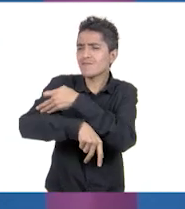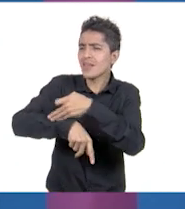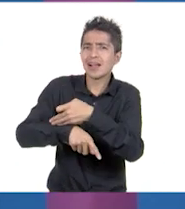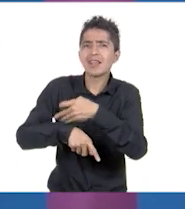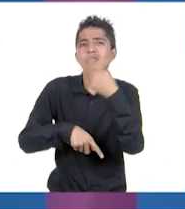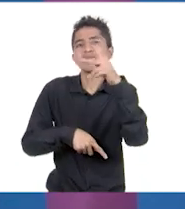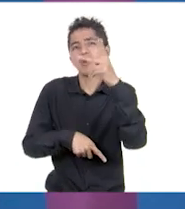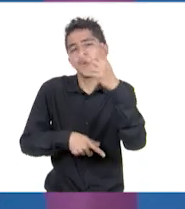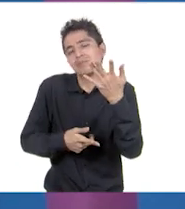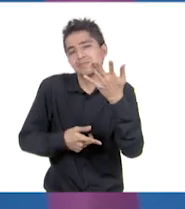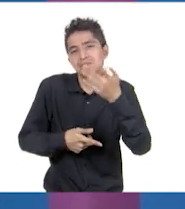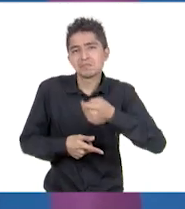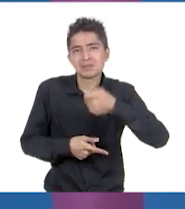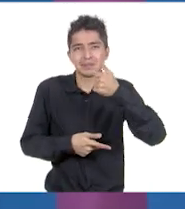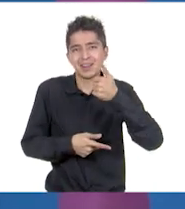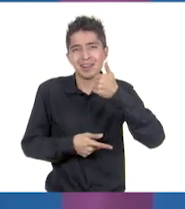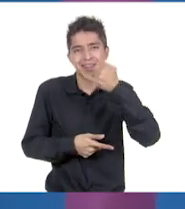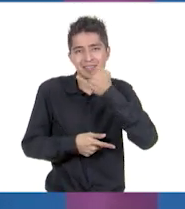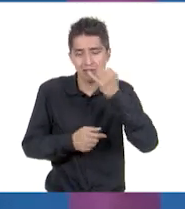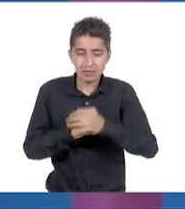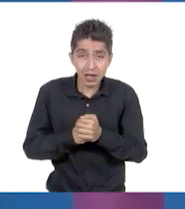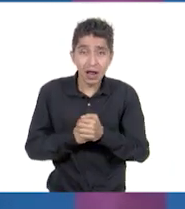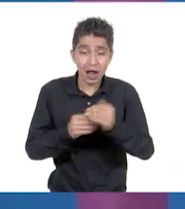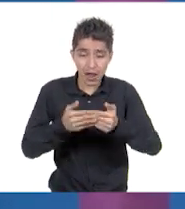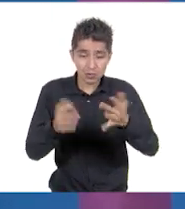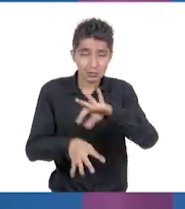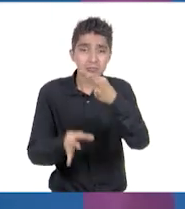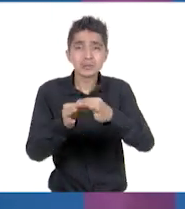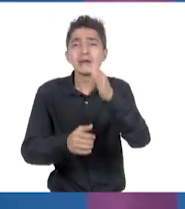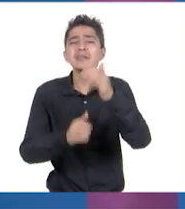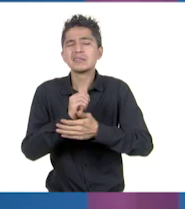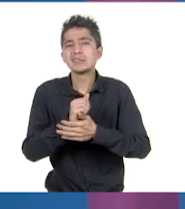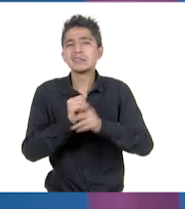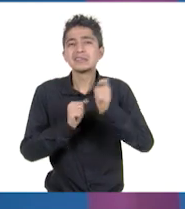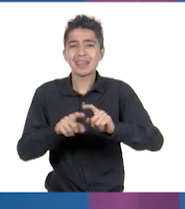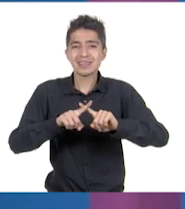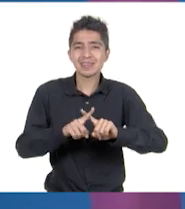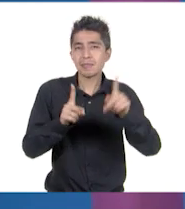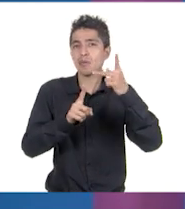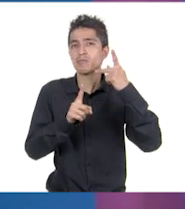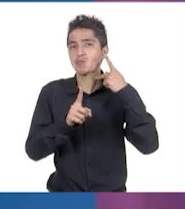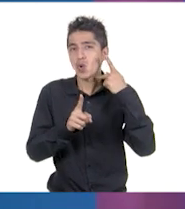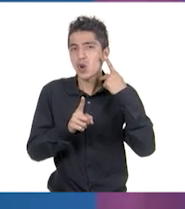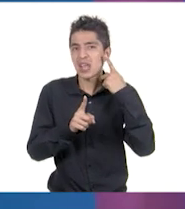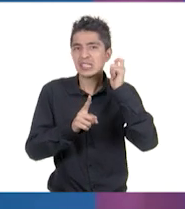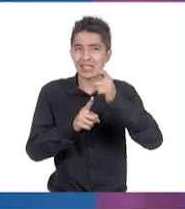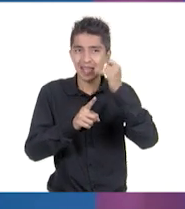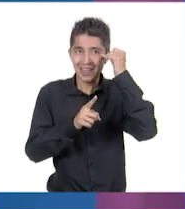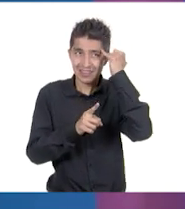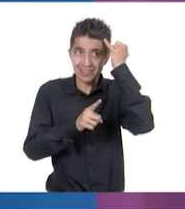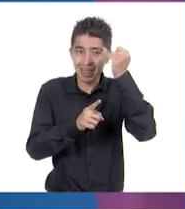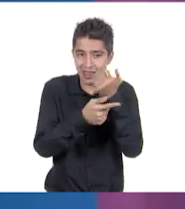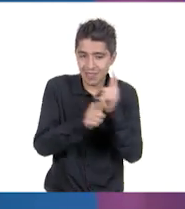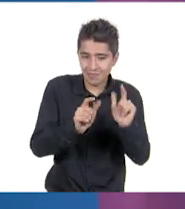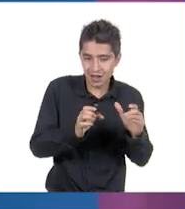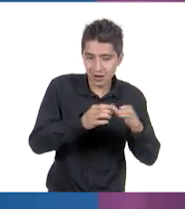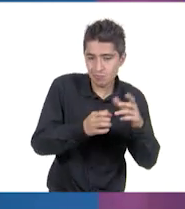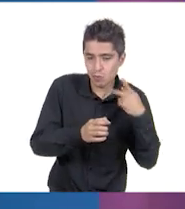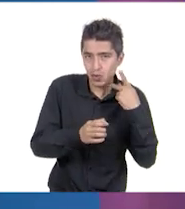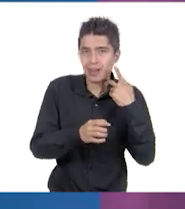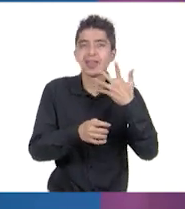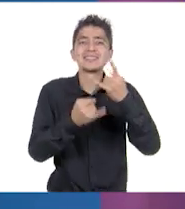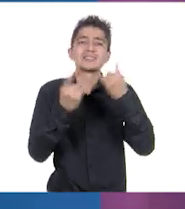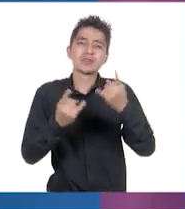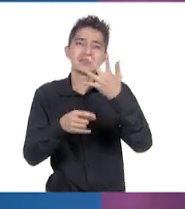tu lengua materna. Por hoy hemos terminado con las diferencias políticas entre los liberales. Historia, 5º